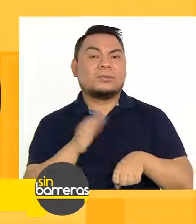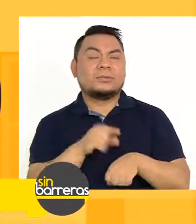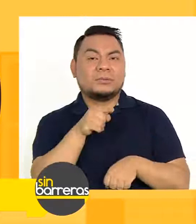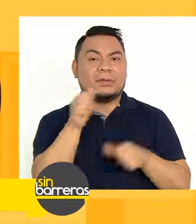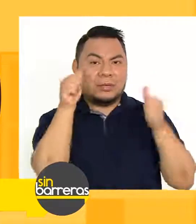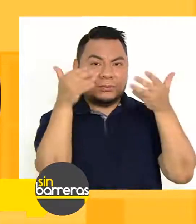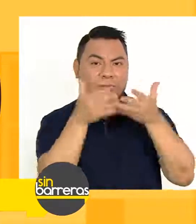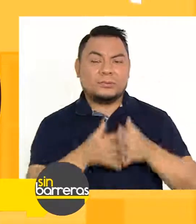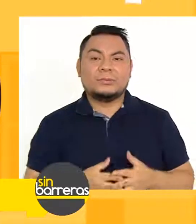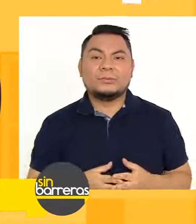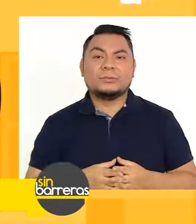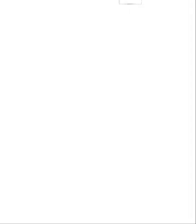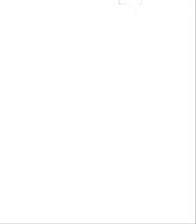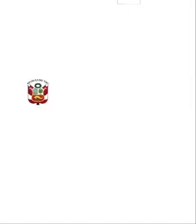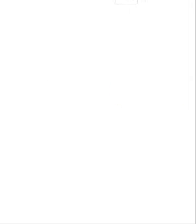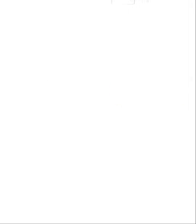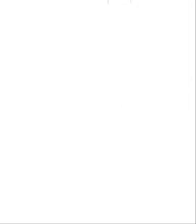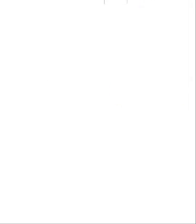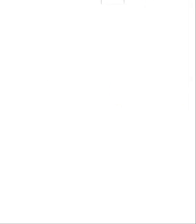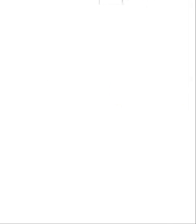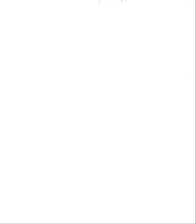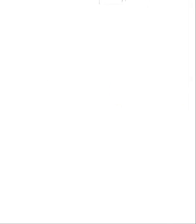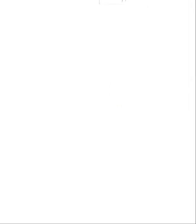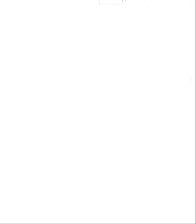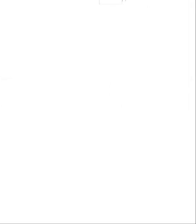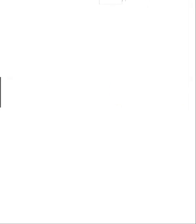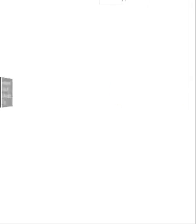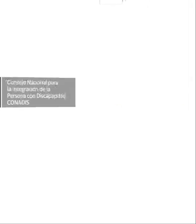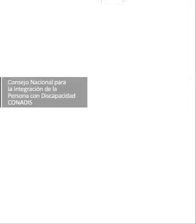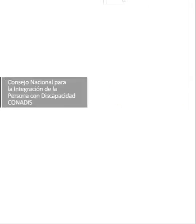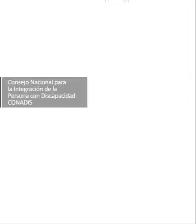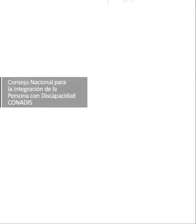e información sobre el autismo.